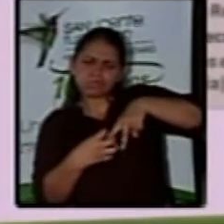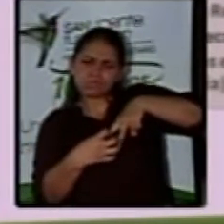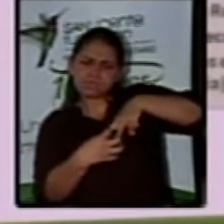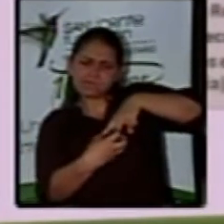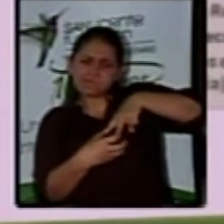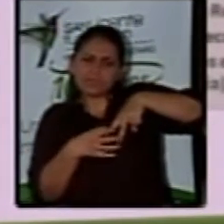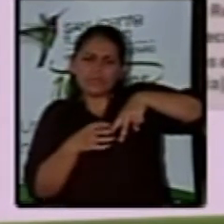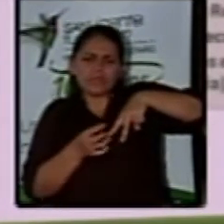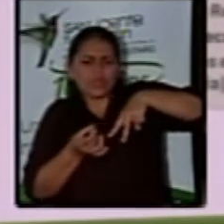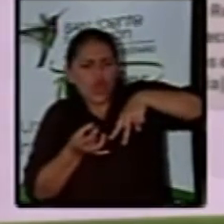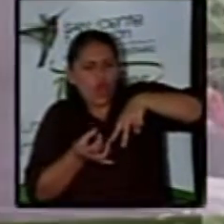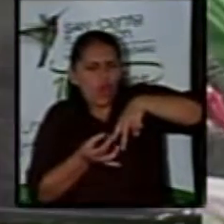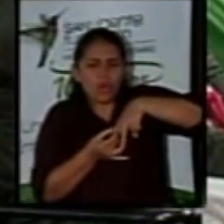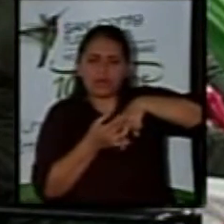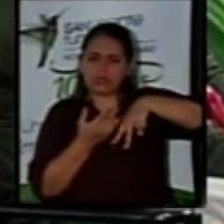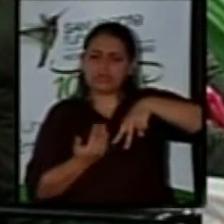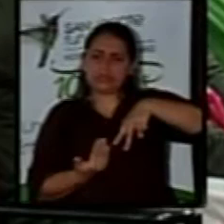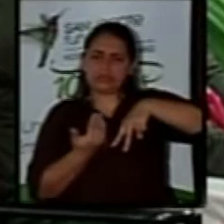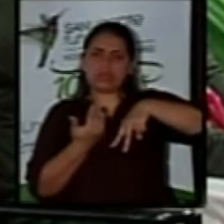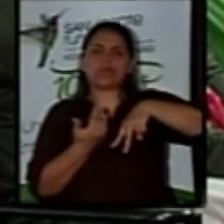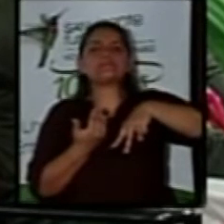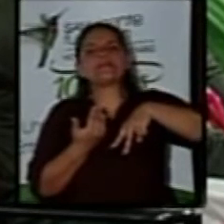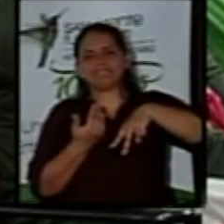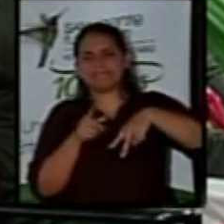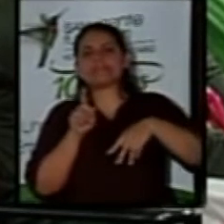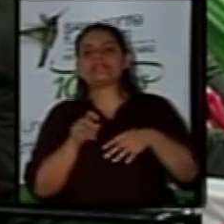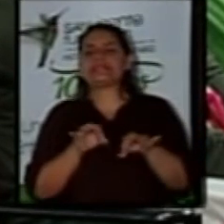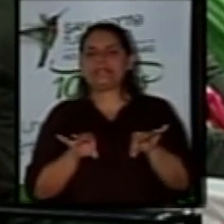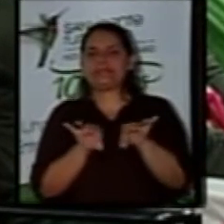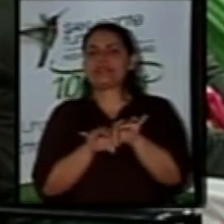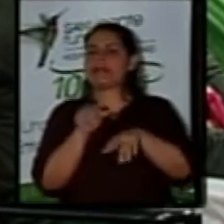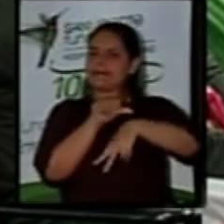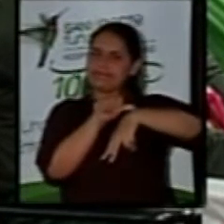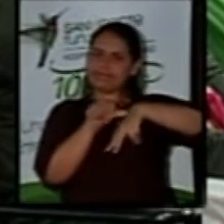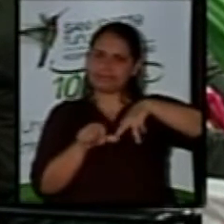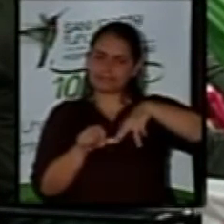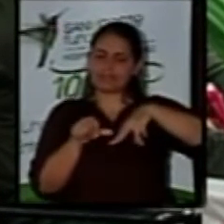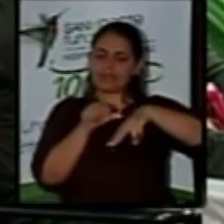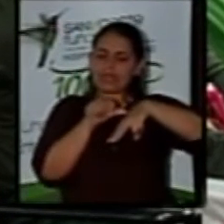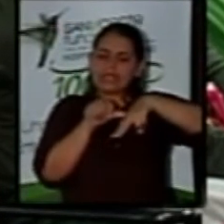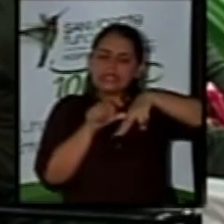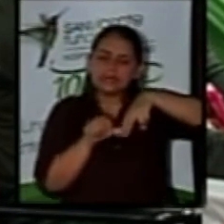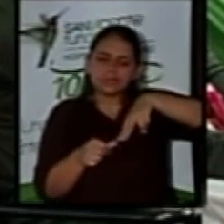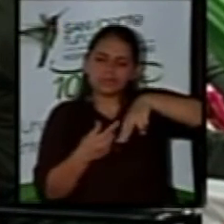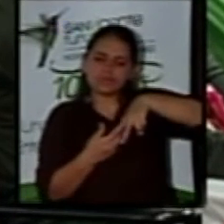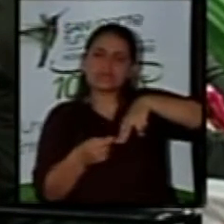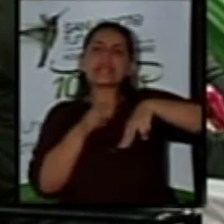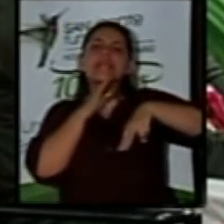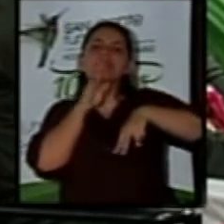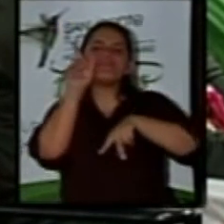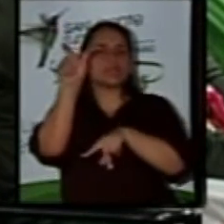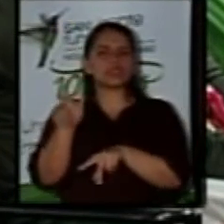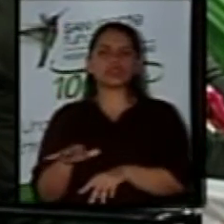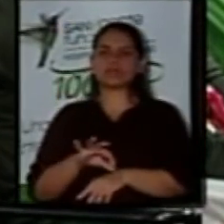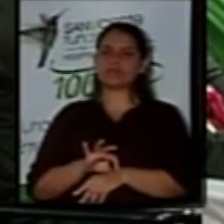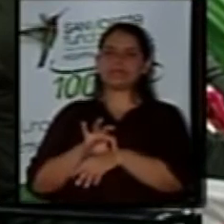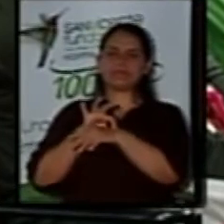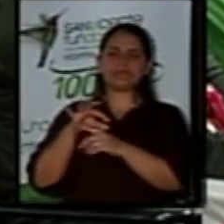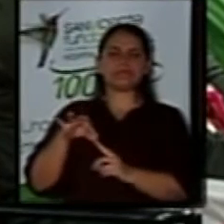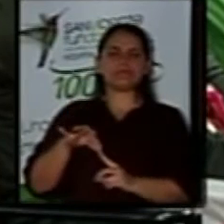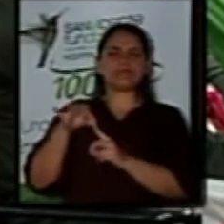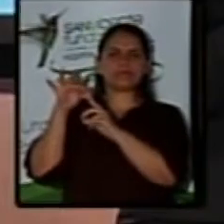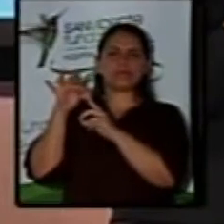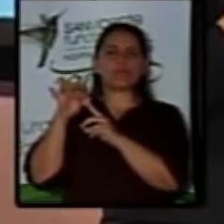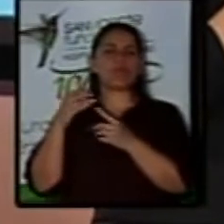con inflamación de la piel, con daño de esta, que ya merita una cirugía, sea una cirugía abierta por un cirujano